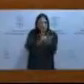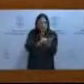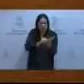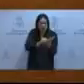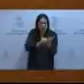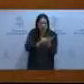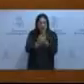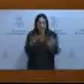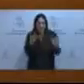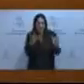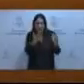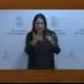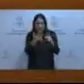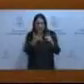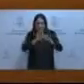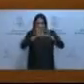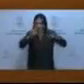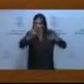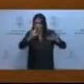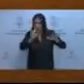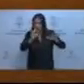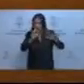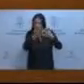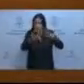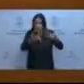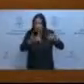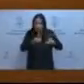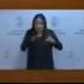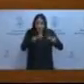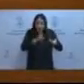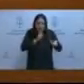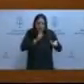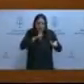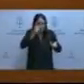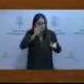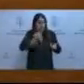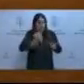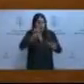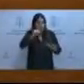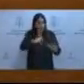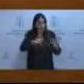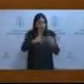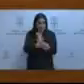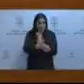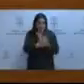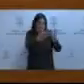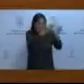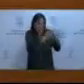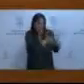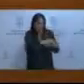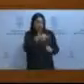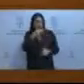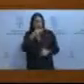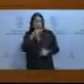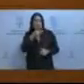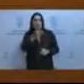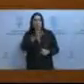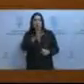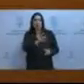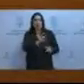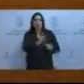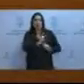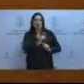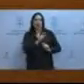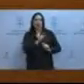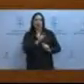muy claras o no supieron expresarlas. Y realmente la explicación que dio usted aquí únicamente me aportó que quieren reformar